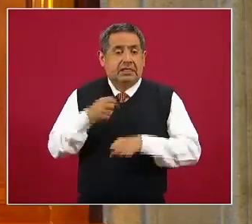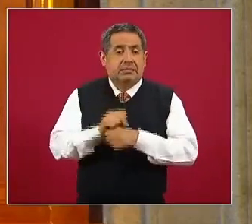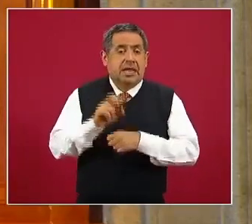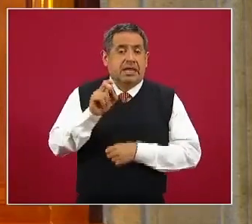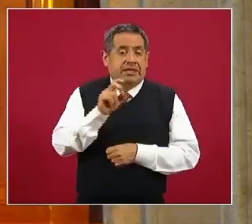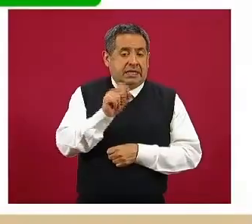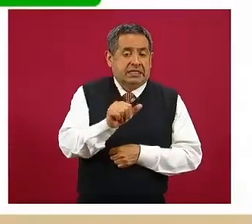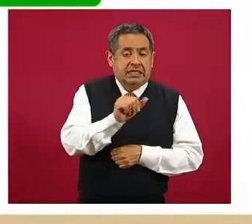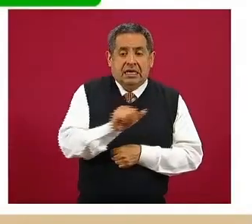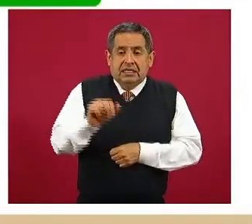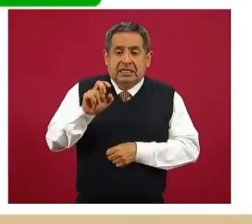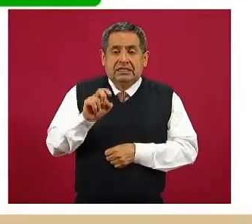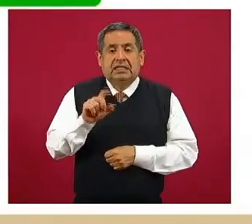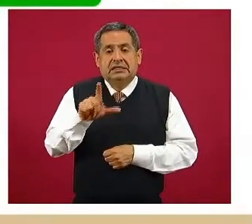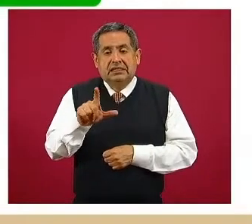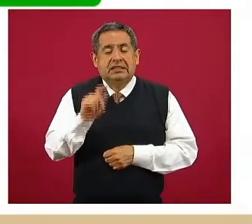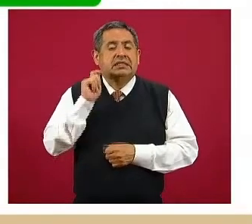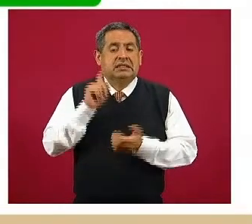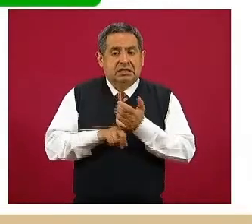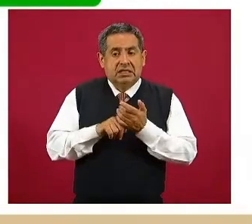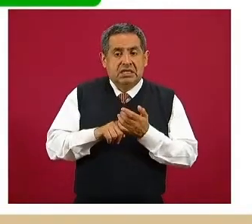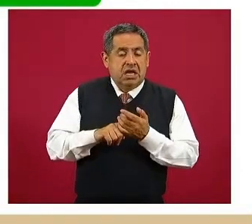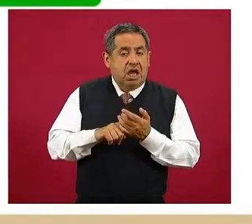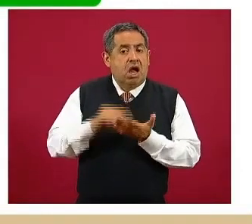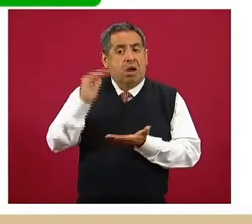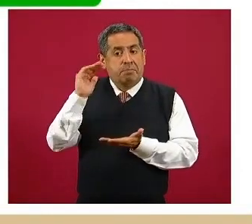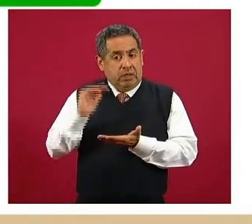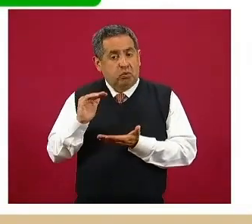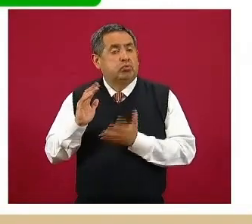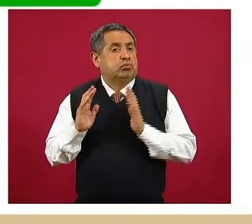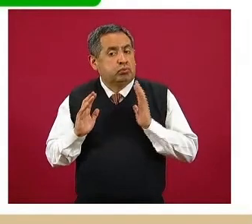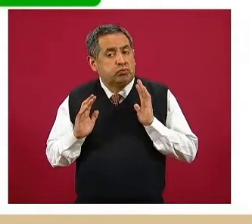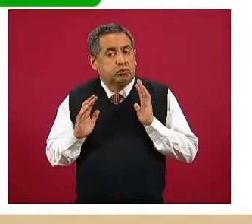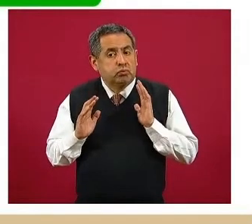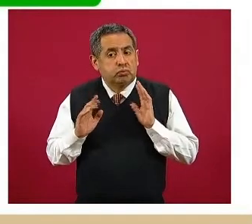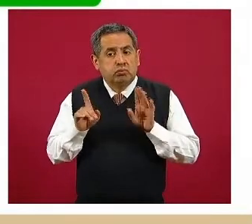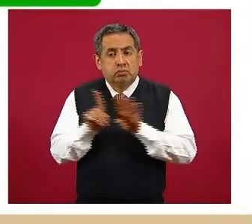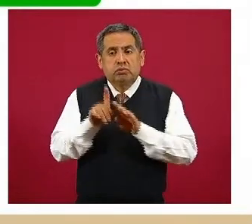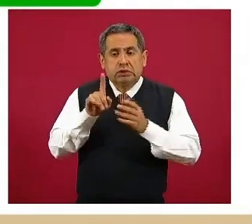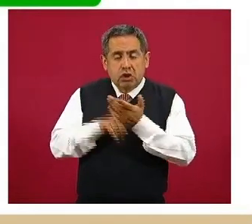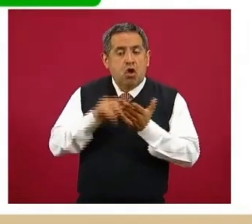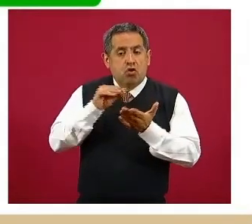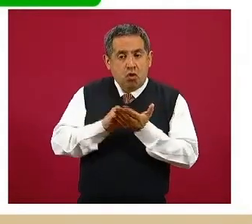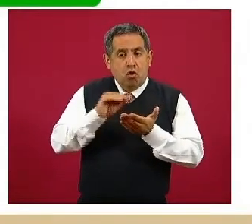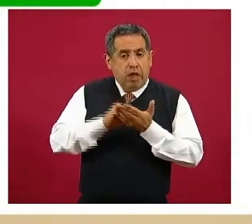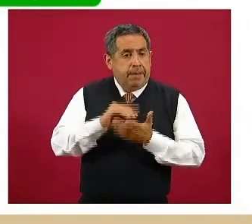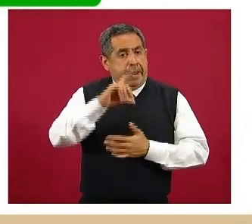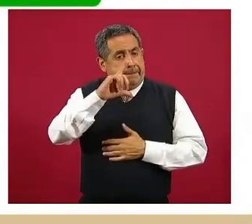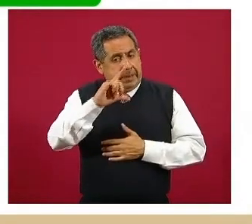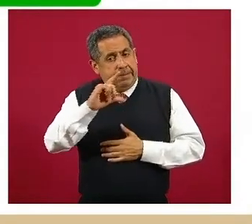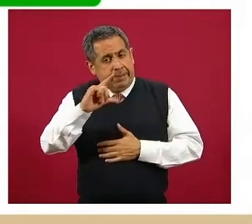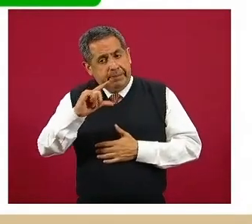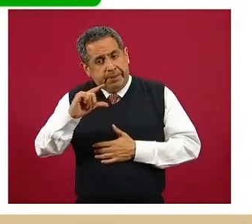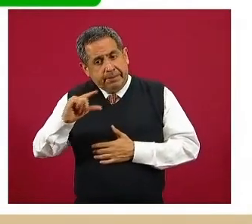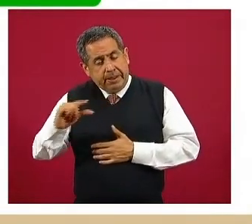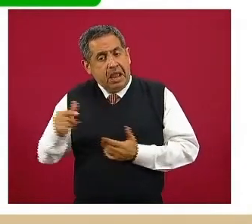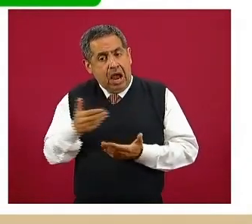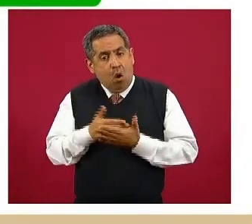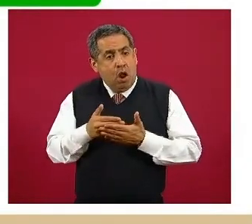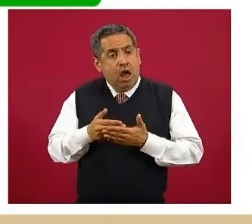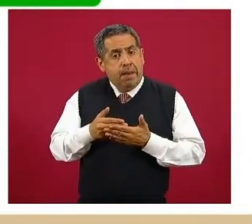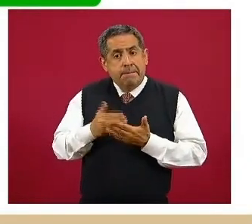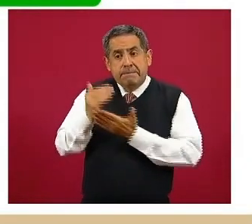36 a la 37 abrimos con un descenso importante. Ese descenso continúa siendo importante para el día de hoy, es decir, se